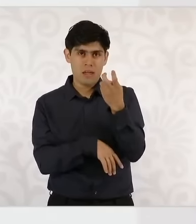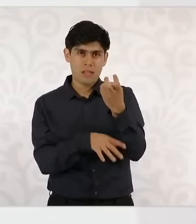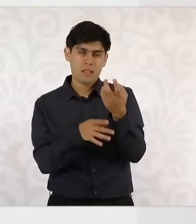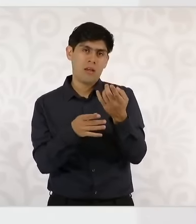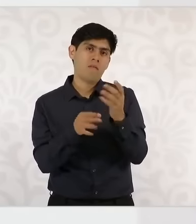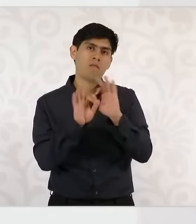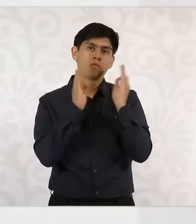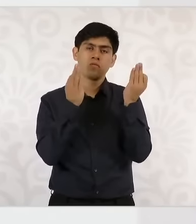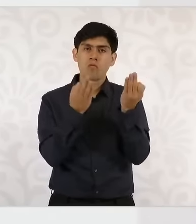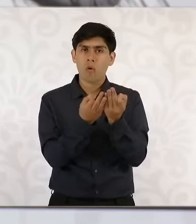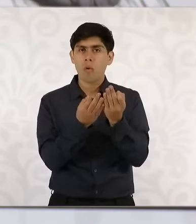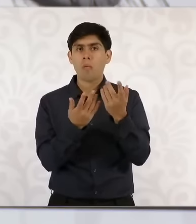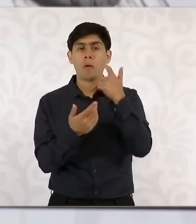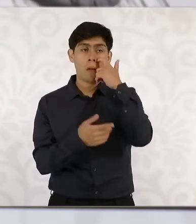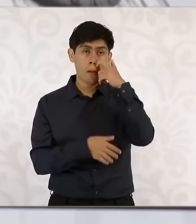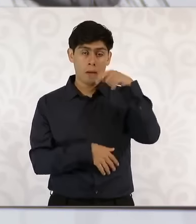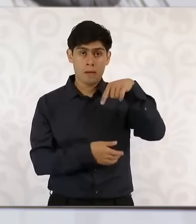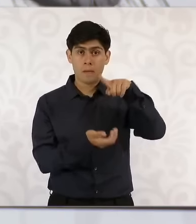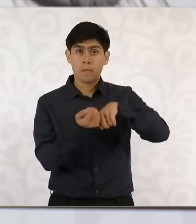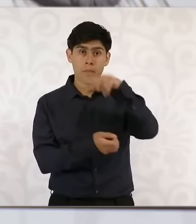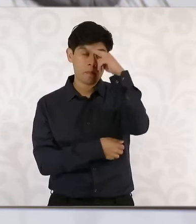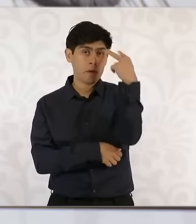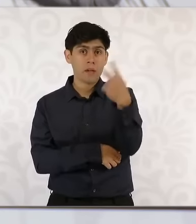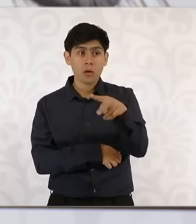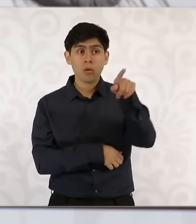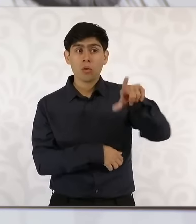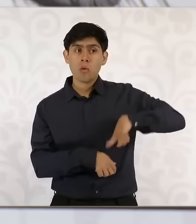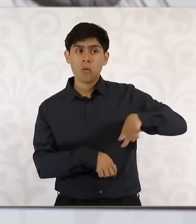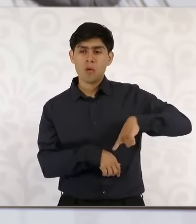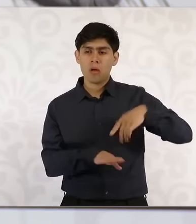narrativa de que en México se reprime a los jóvenes.